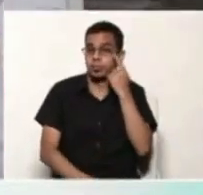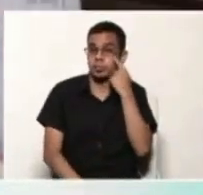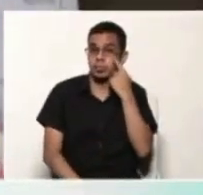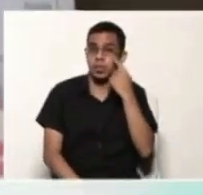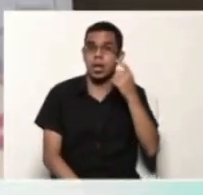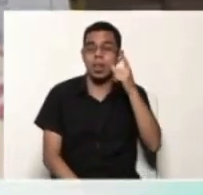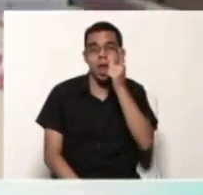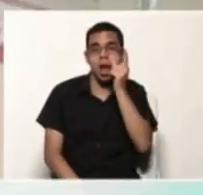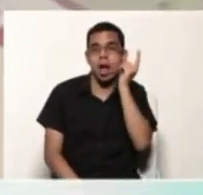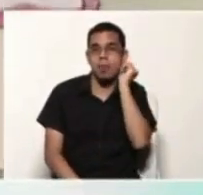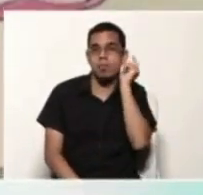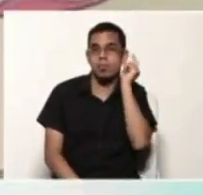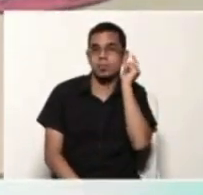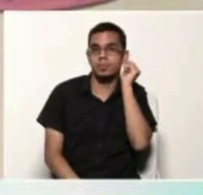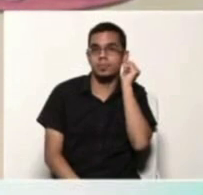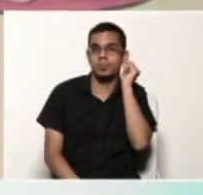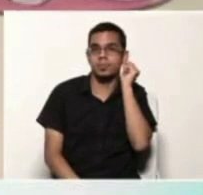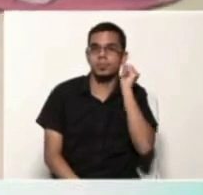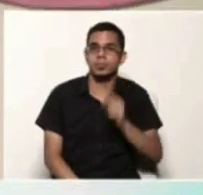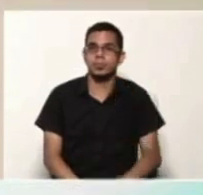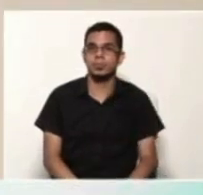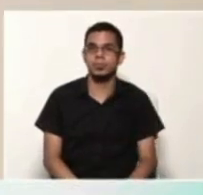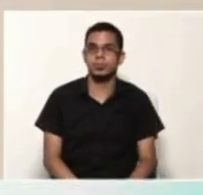¿Cómo son? Este es el ovario.